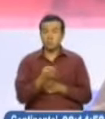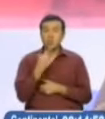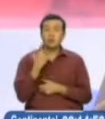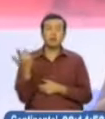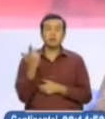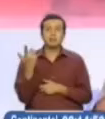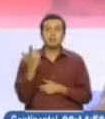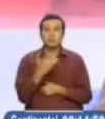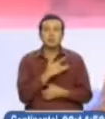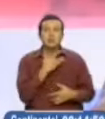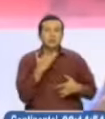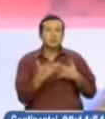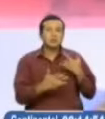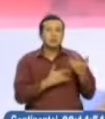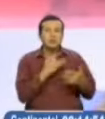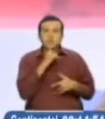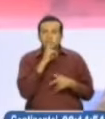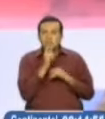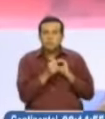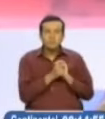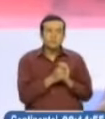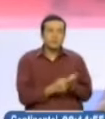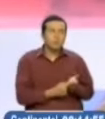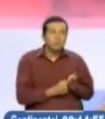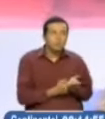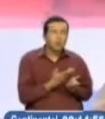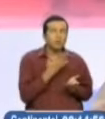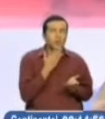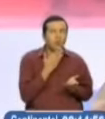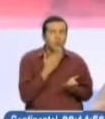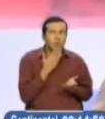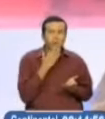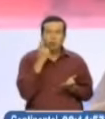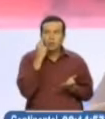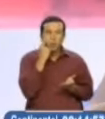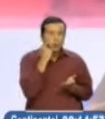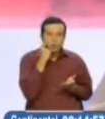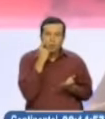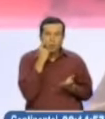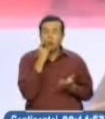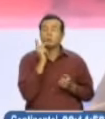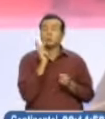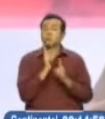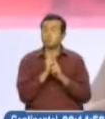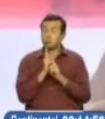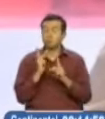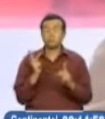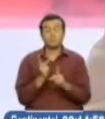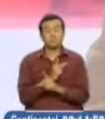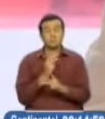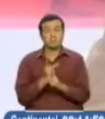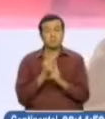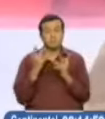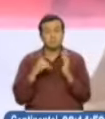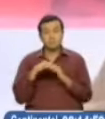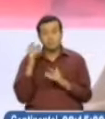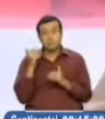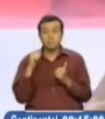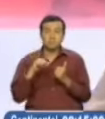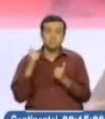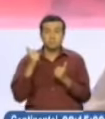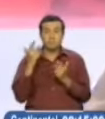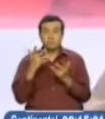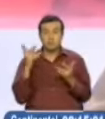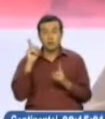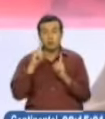un sentimiento conservador y un sentimiento hacia la derecha. Es decir, una de las cuestiones importantes, pero que mal que bien, y aunque esto